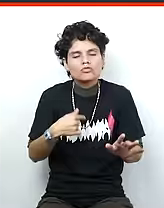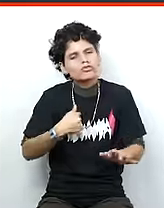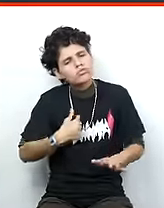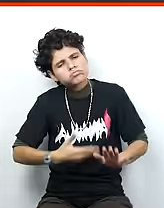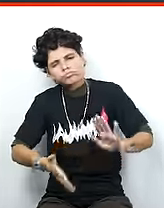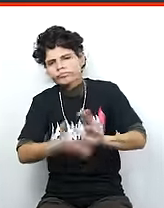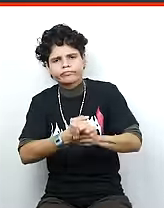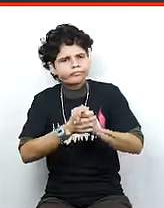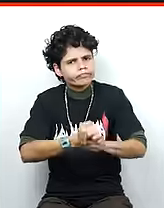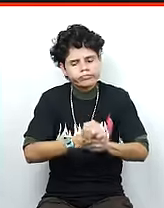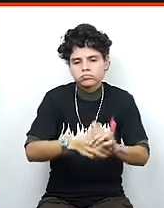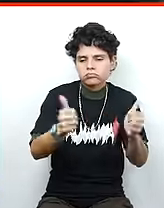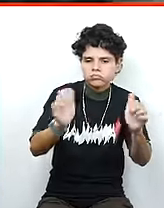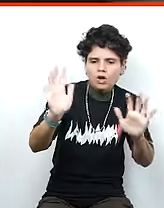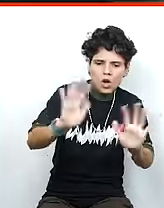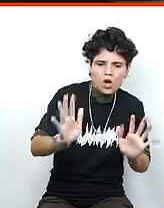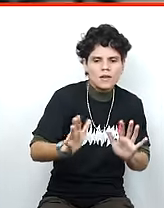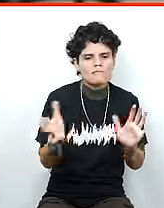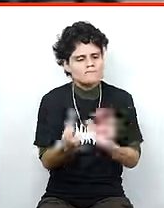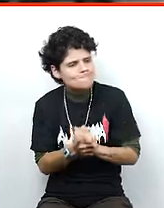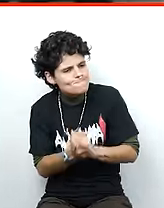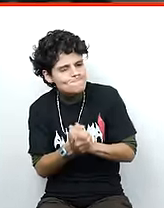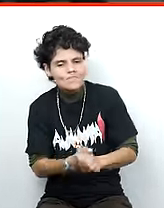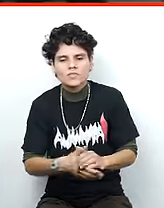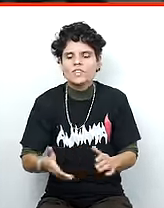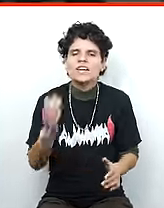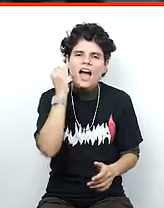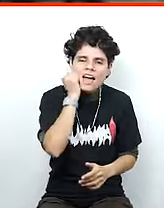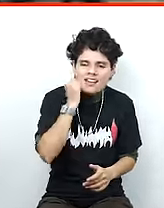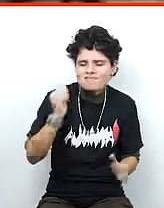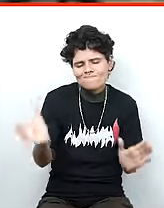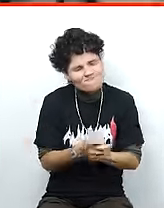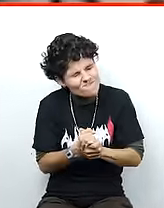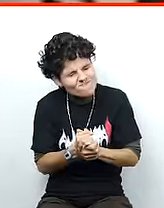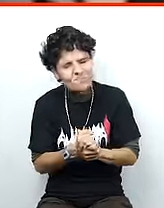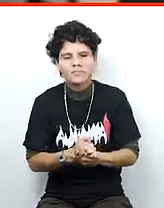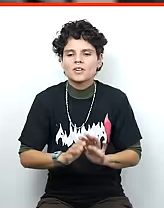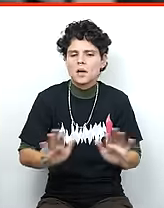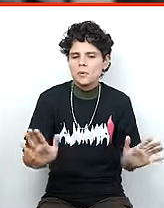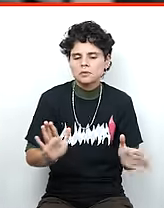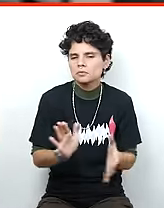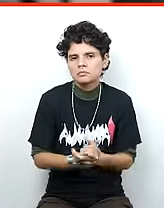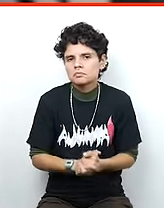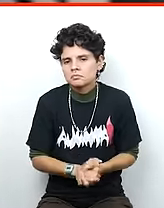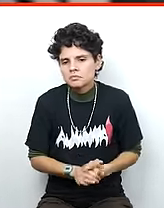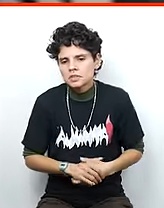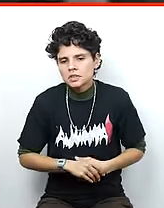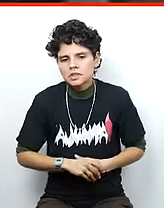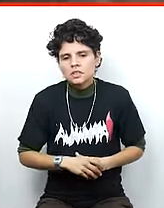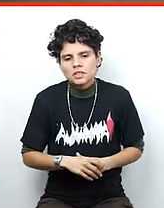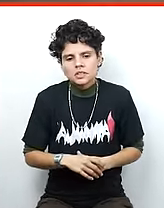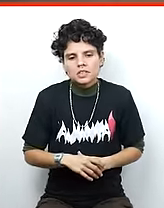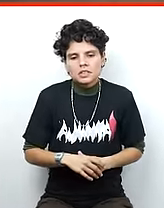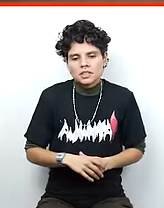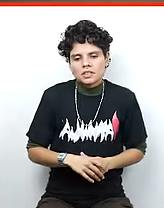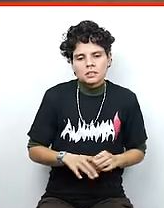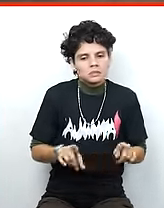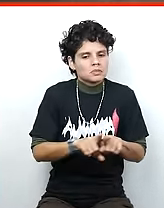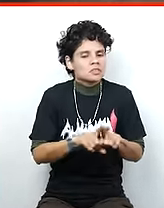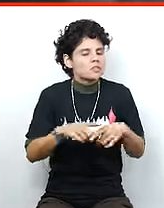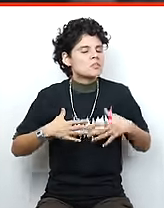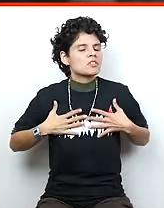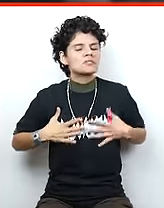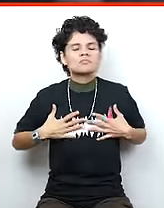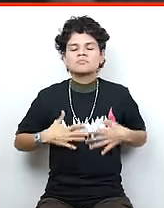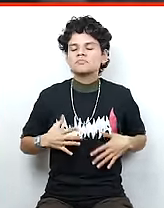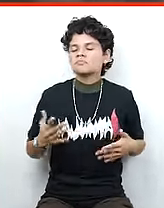llegaba, lo saludaba, ¿qué pasa, hermano? Y por dentro igual, ahí yo estaba. Pero Pero por fuera, ahí nomás, pues serio, sí. Corte serio. Nomás. Corte artista.